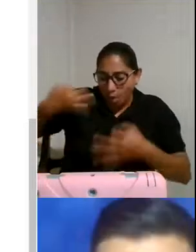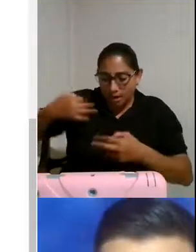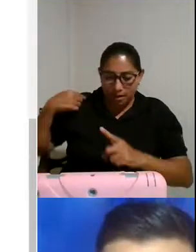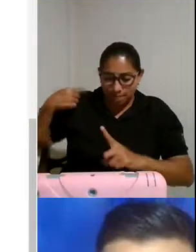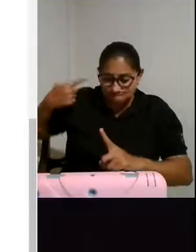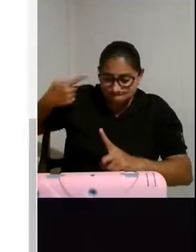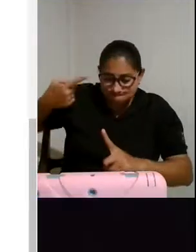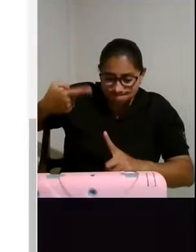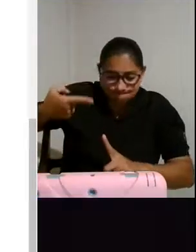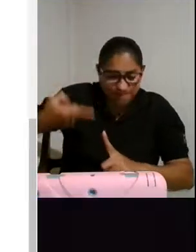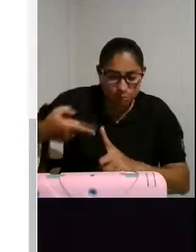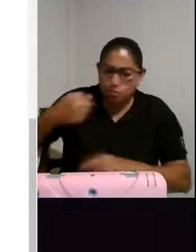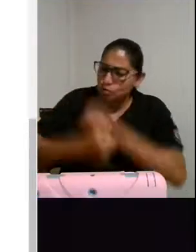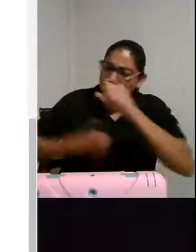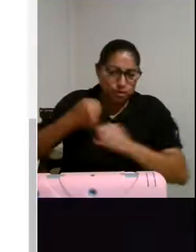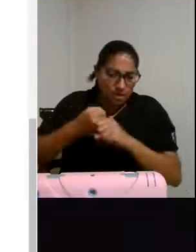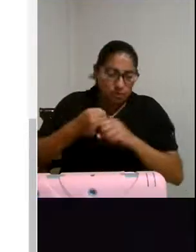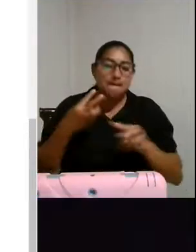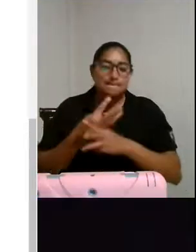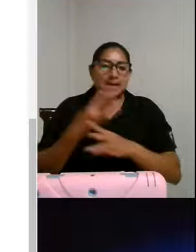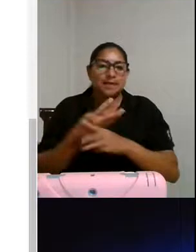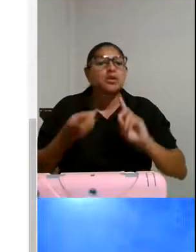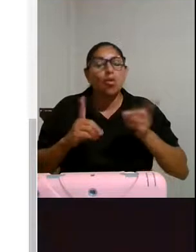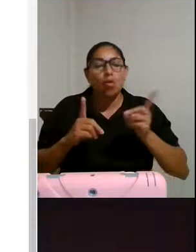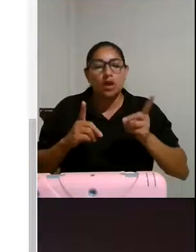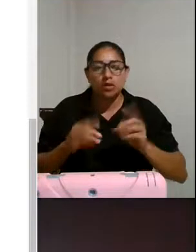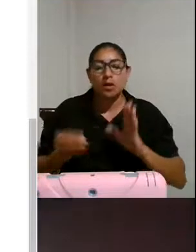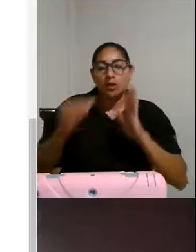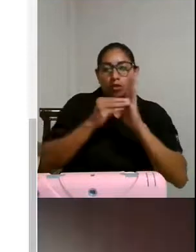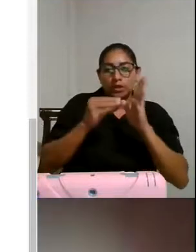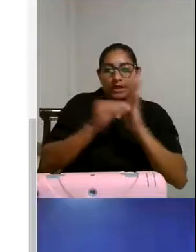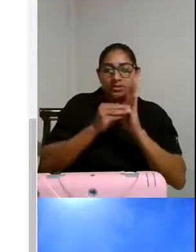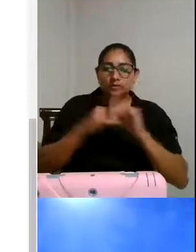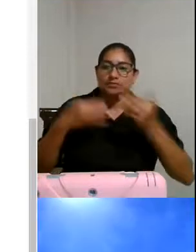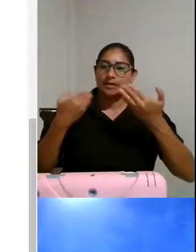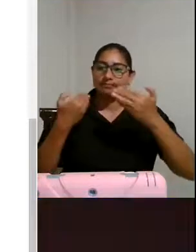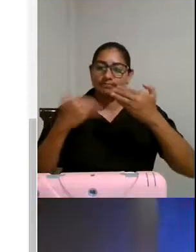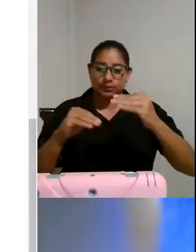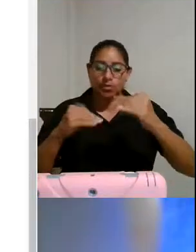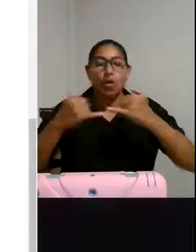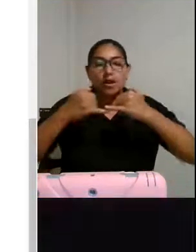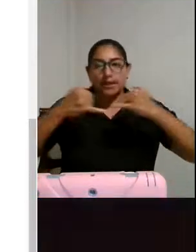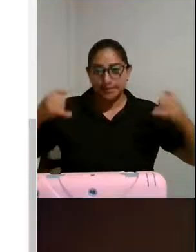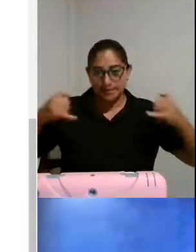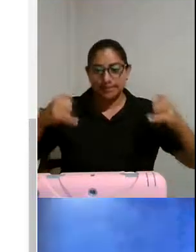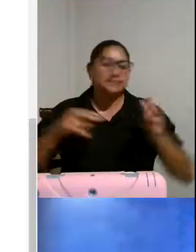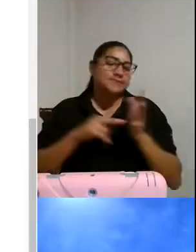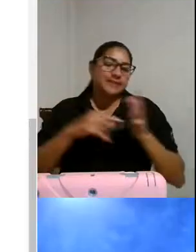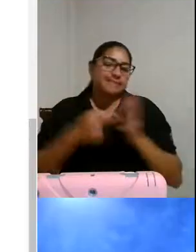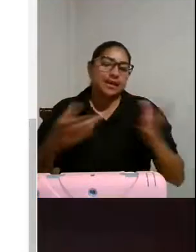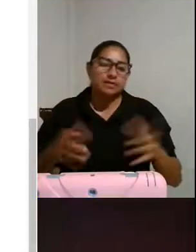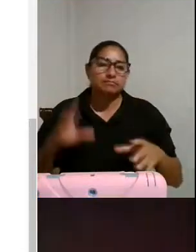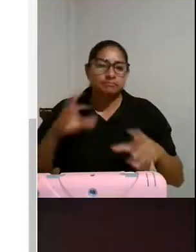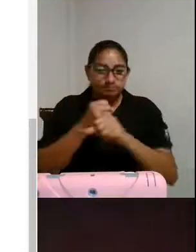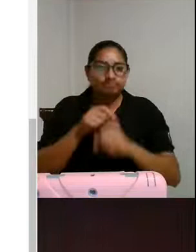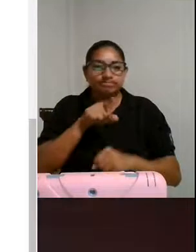utilizó durante muchos años en matemática, que era la notación de límites. De hecho, el